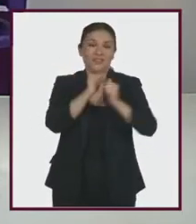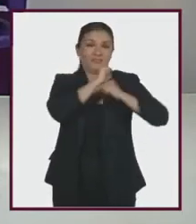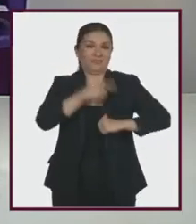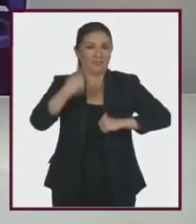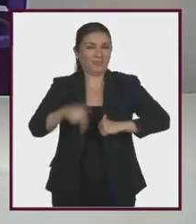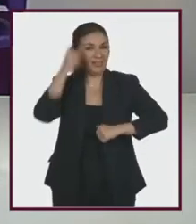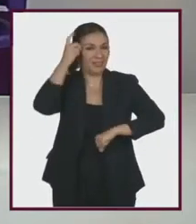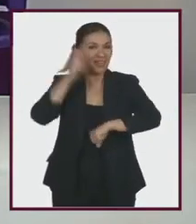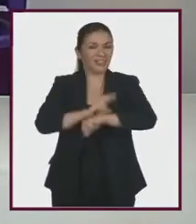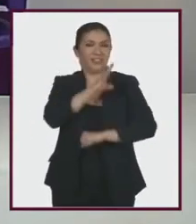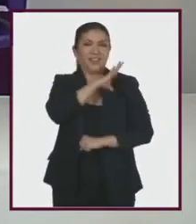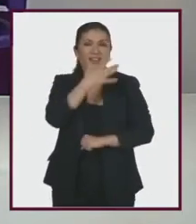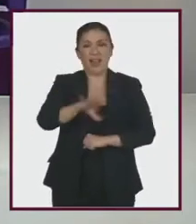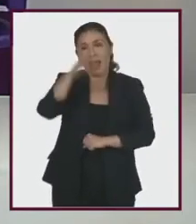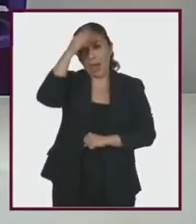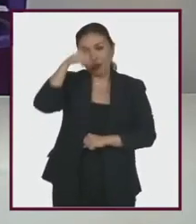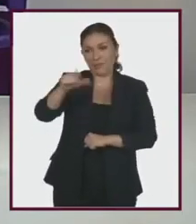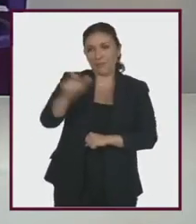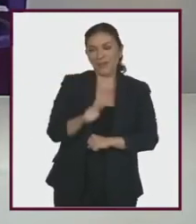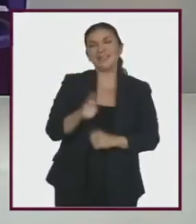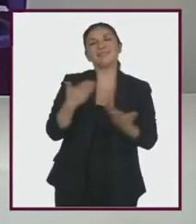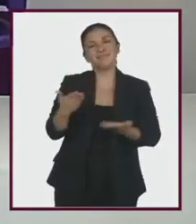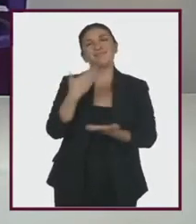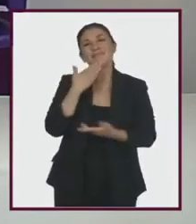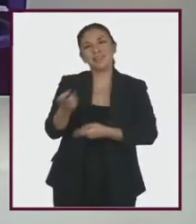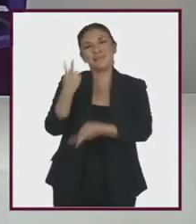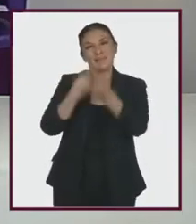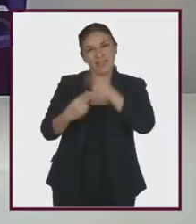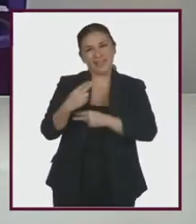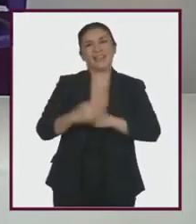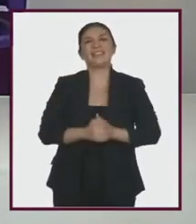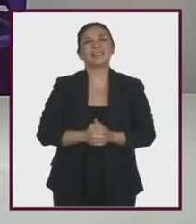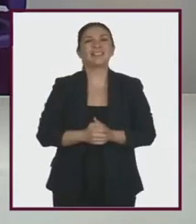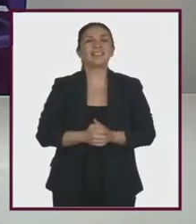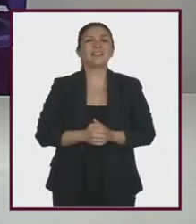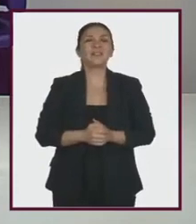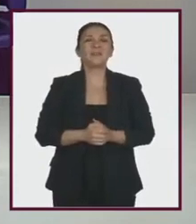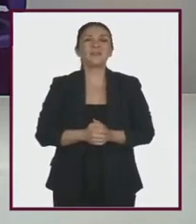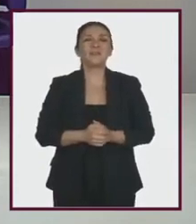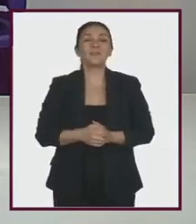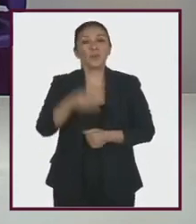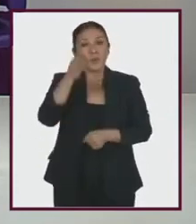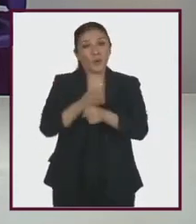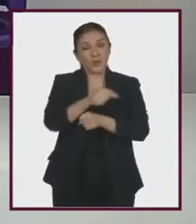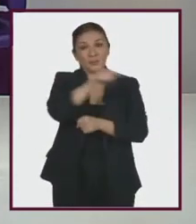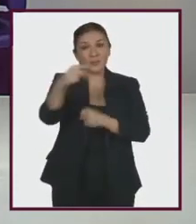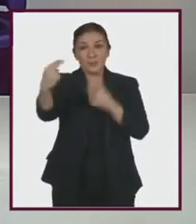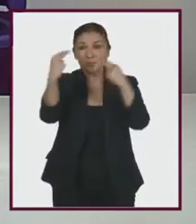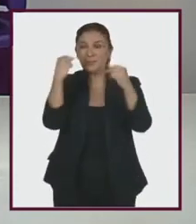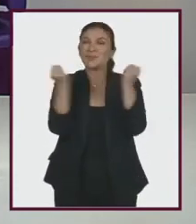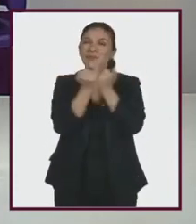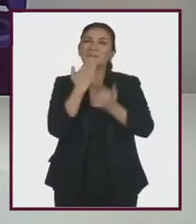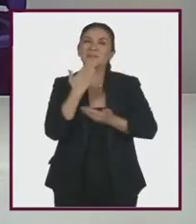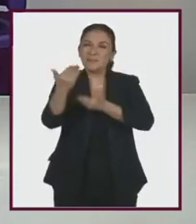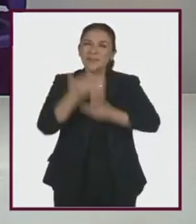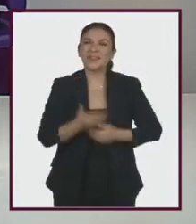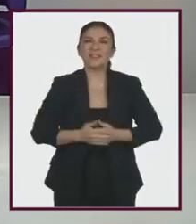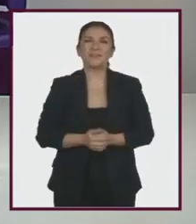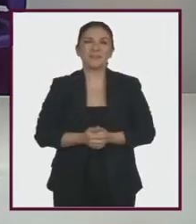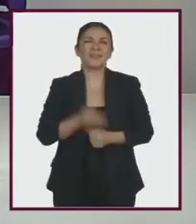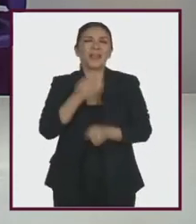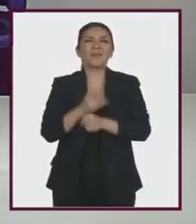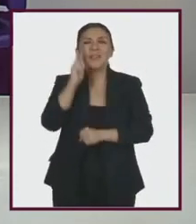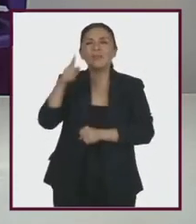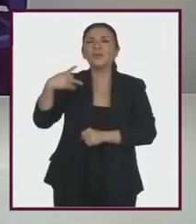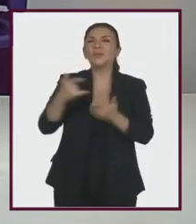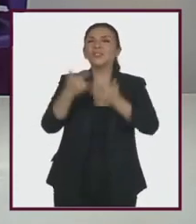General Aprende MX, te damos la bienvenida, a ti también que nos estás escuchando, que nos estás viendo. Vamos a la